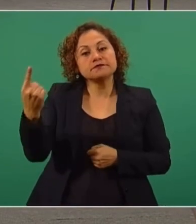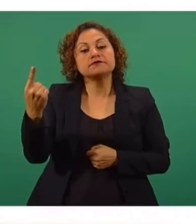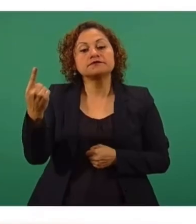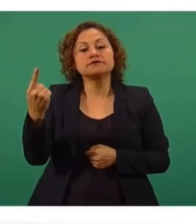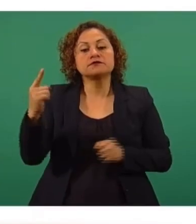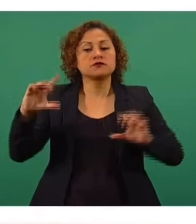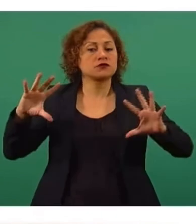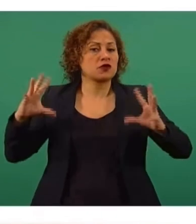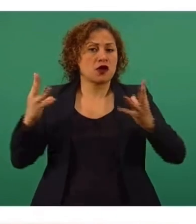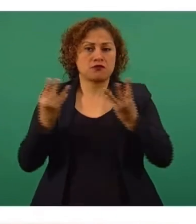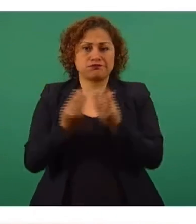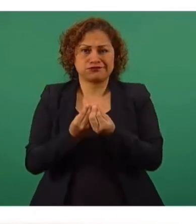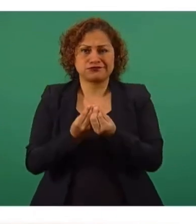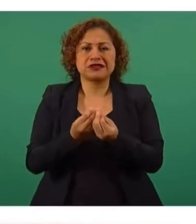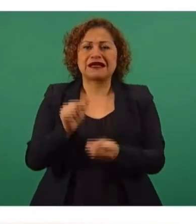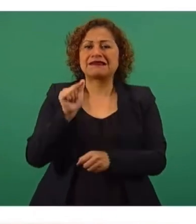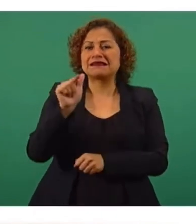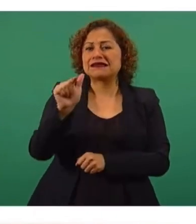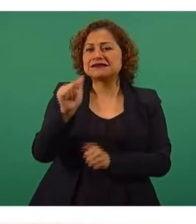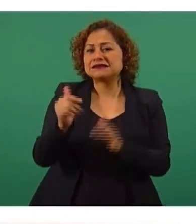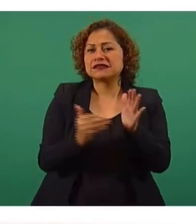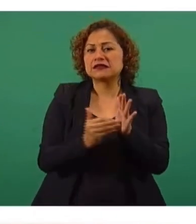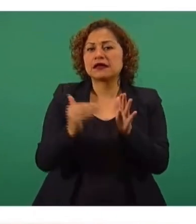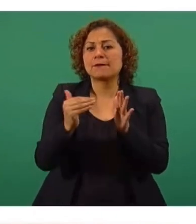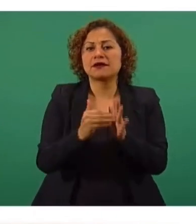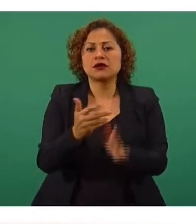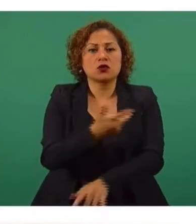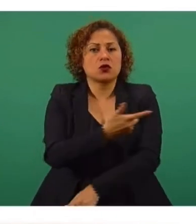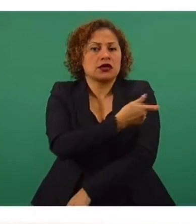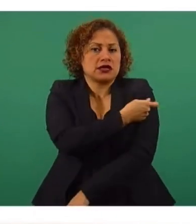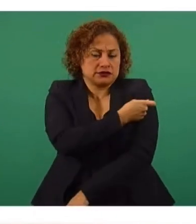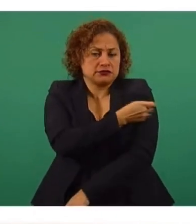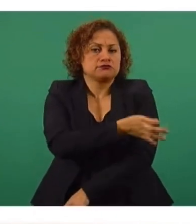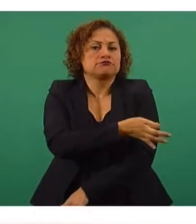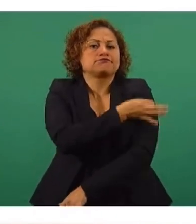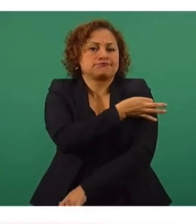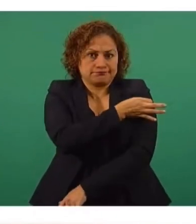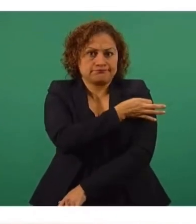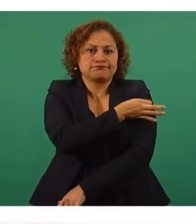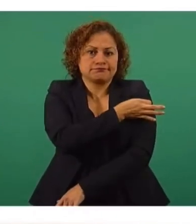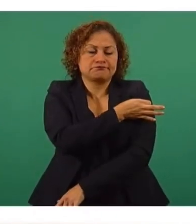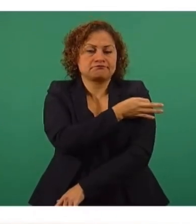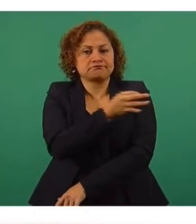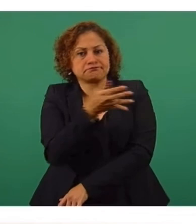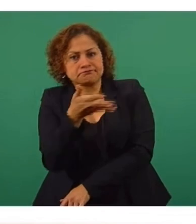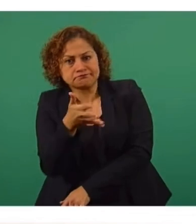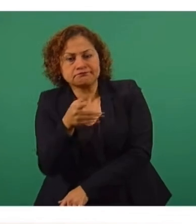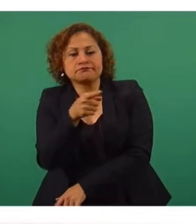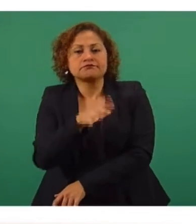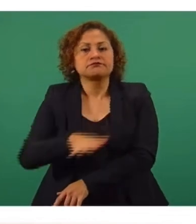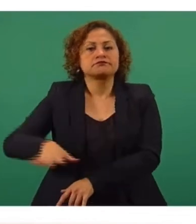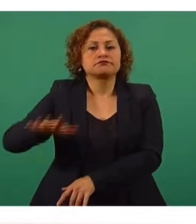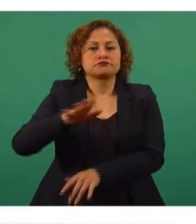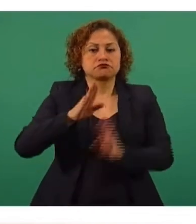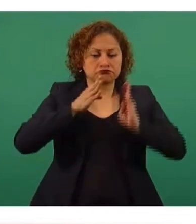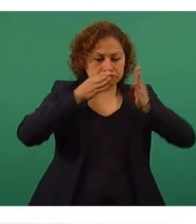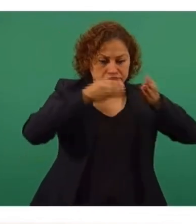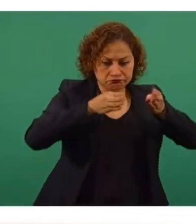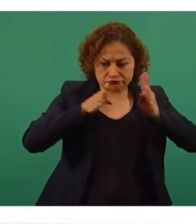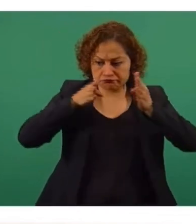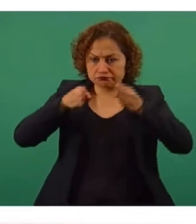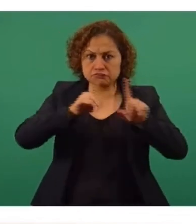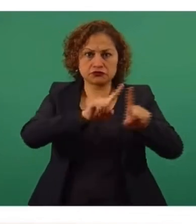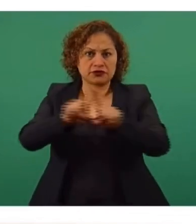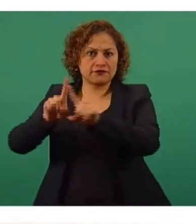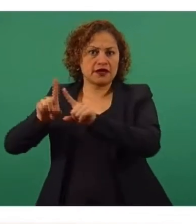17 millones de vacunas utilizadas hasta el momento en los distintos grupos de población. La siguiente nos muestra cuáles